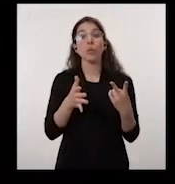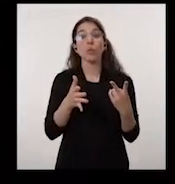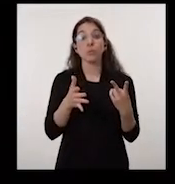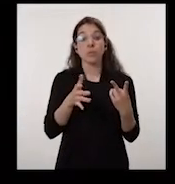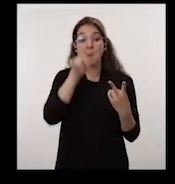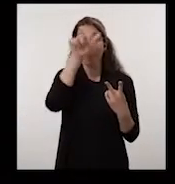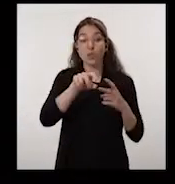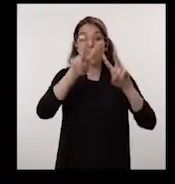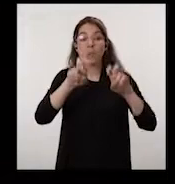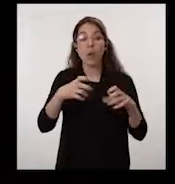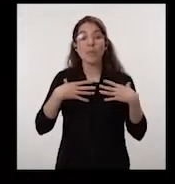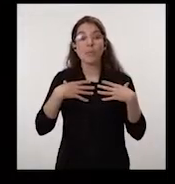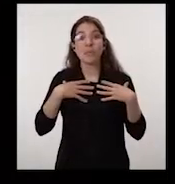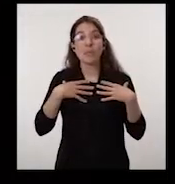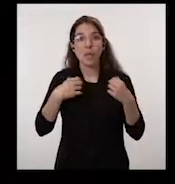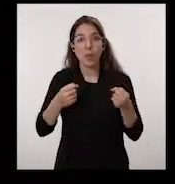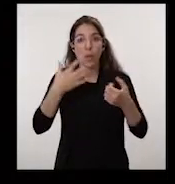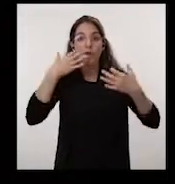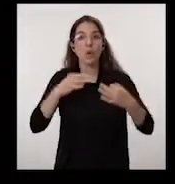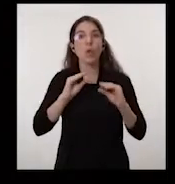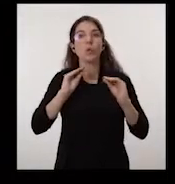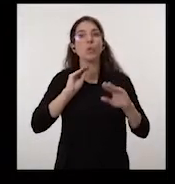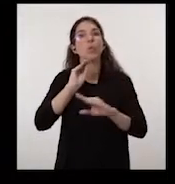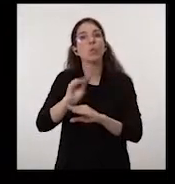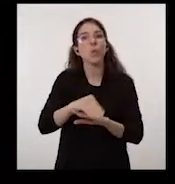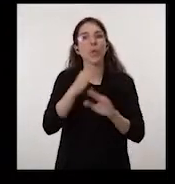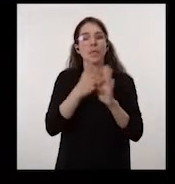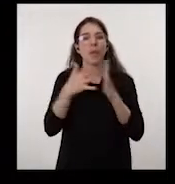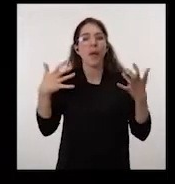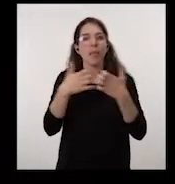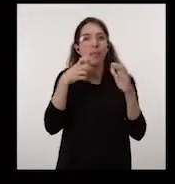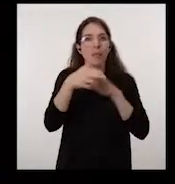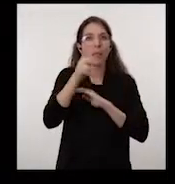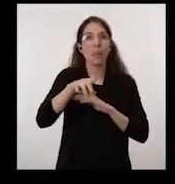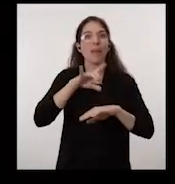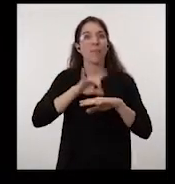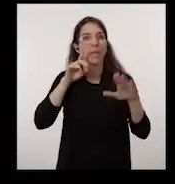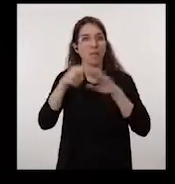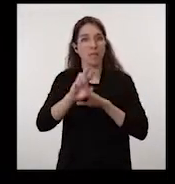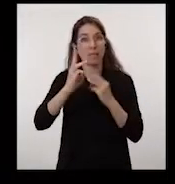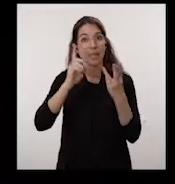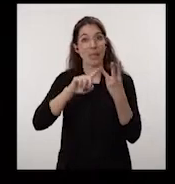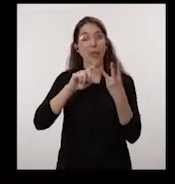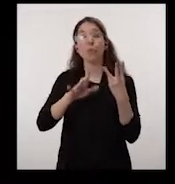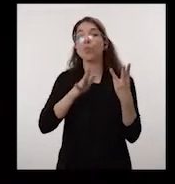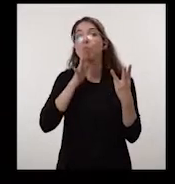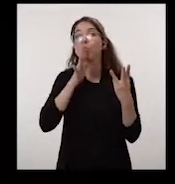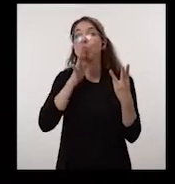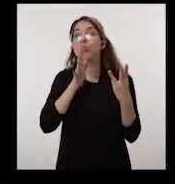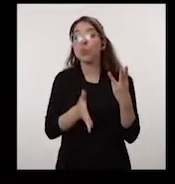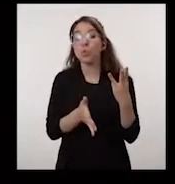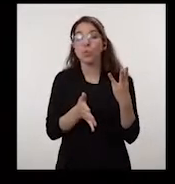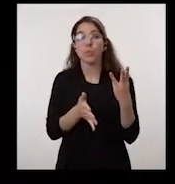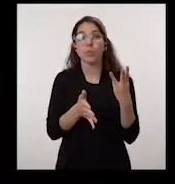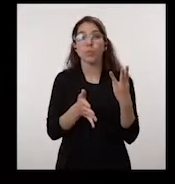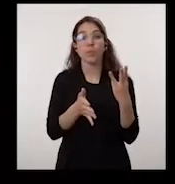la salud de los investigadores evitar los accidentes las enfermedades y en tercer lugar porque permite mejorar la